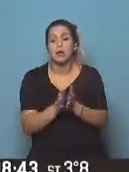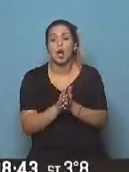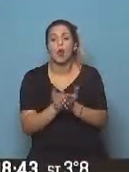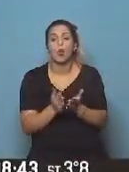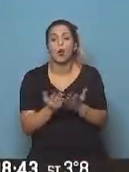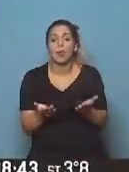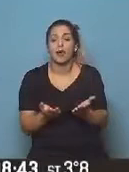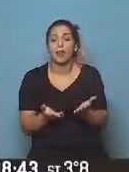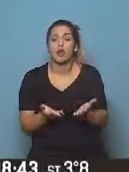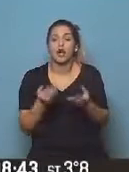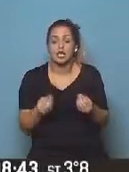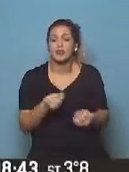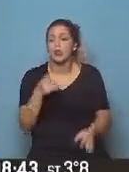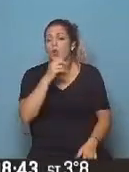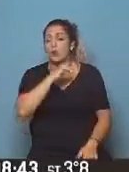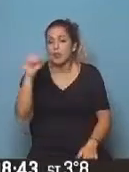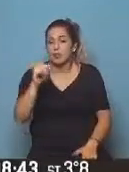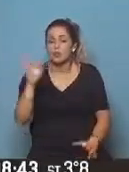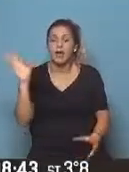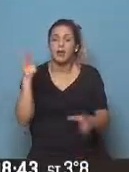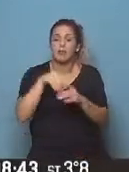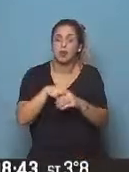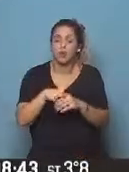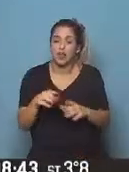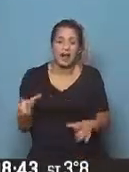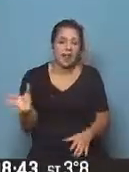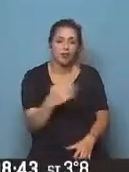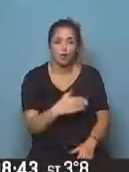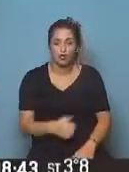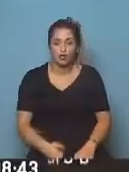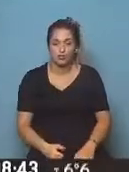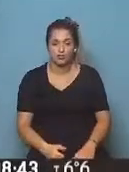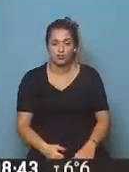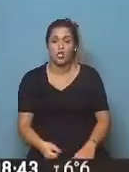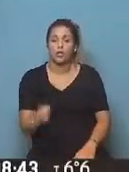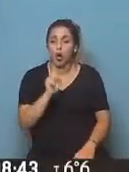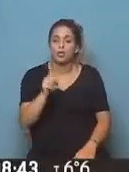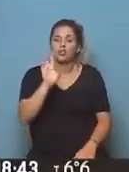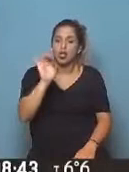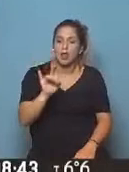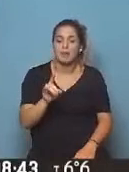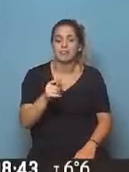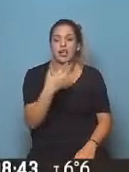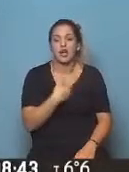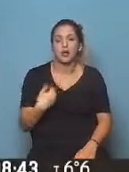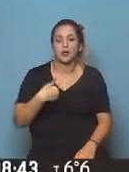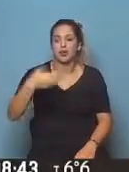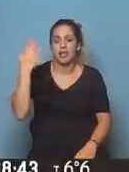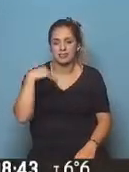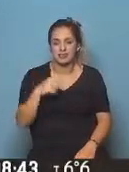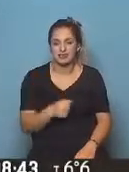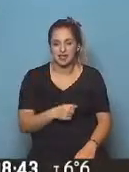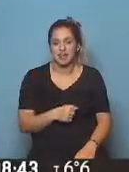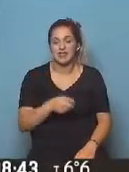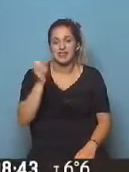cuestionamiento que es una denuncia que involucra a todos no solamente al gobierno anterior que esté sentado calcaterra en el